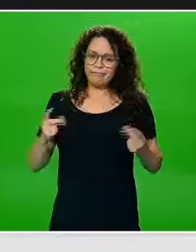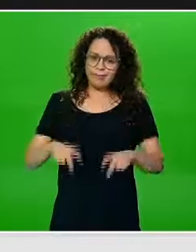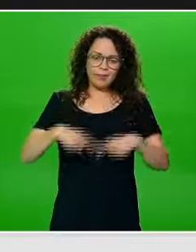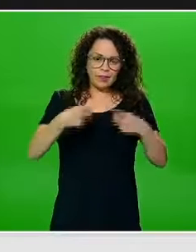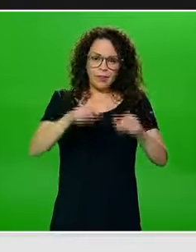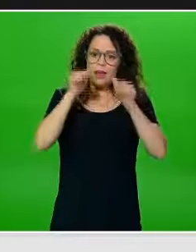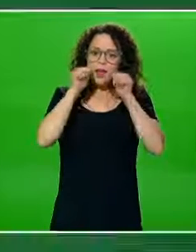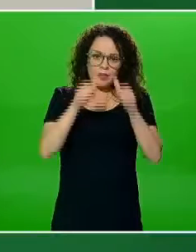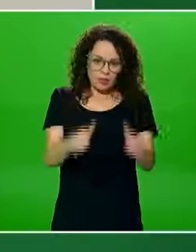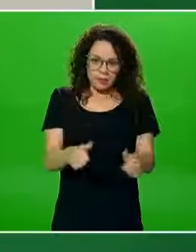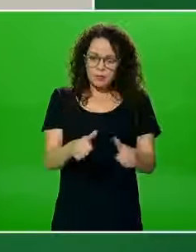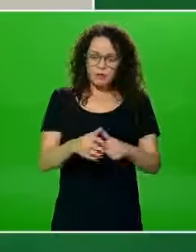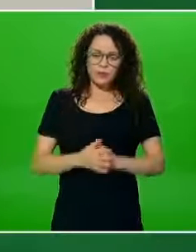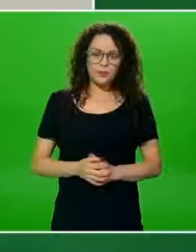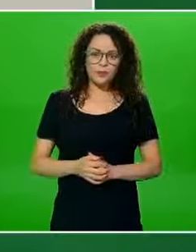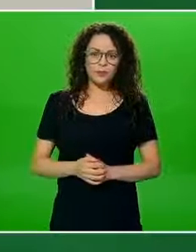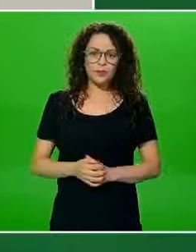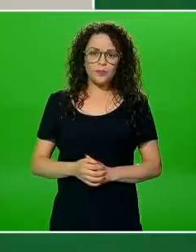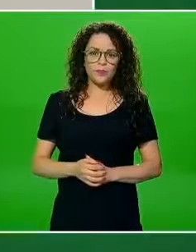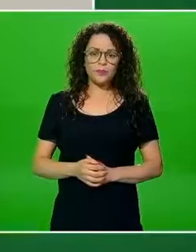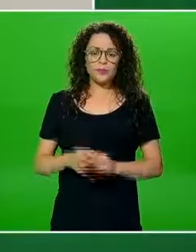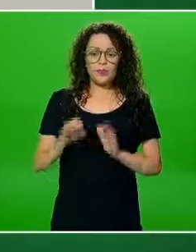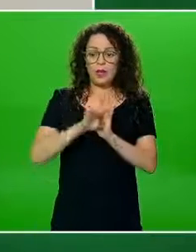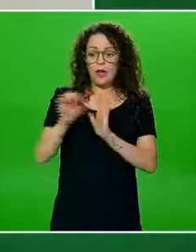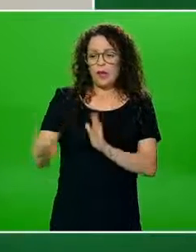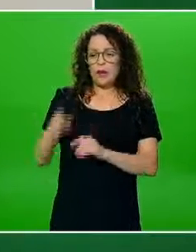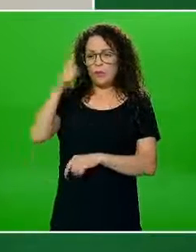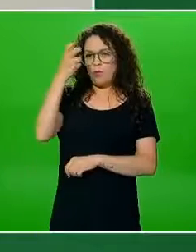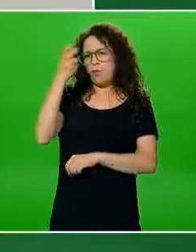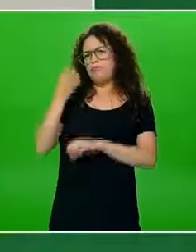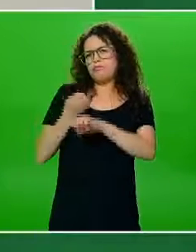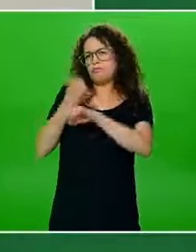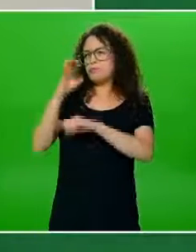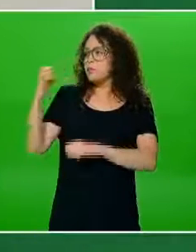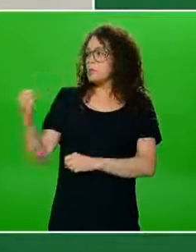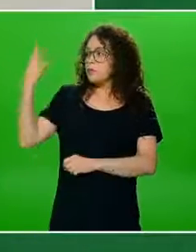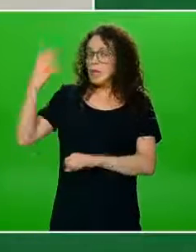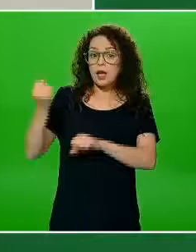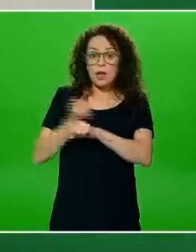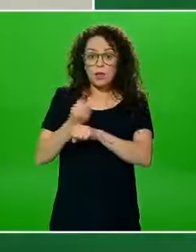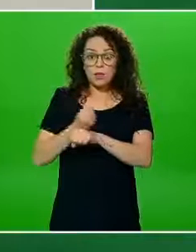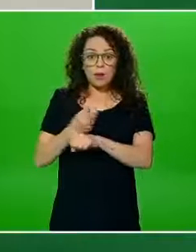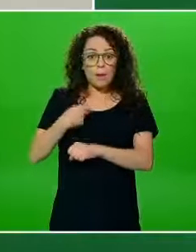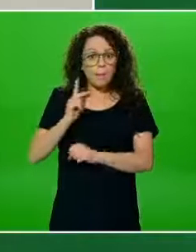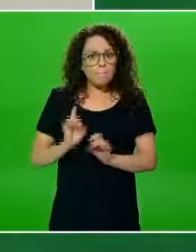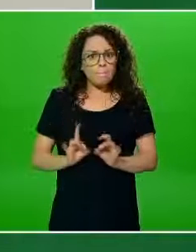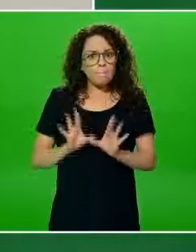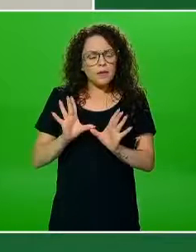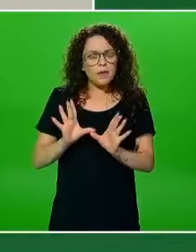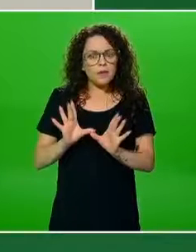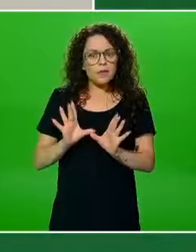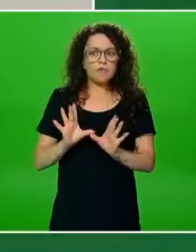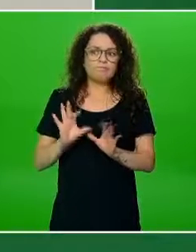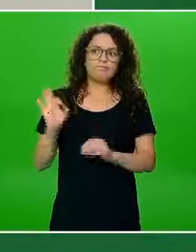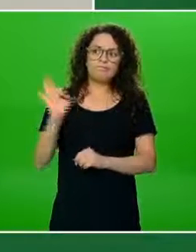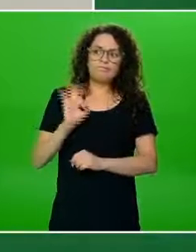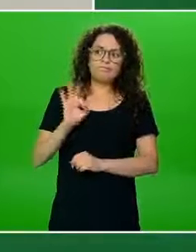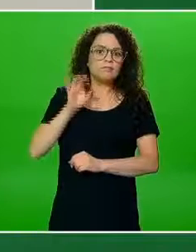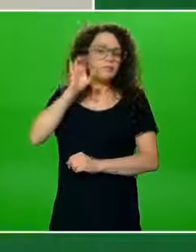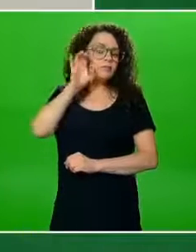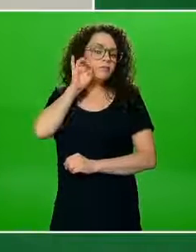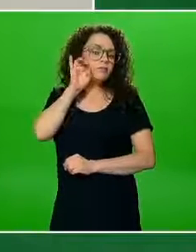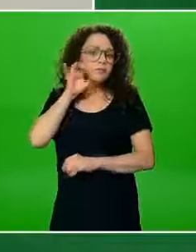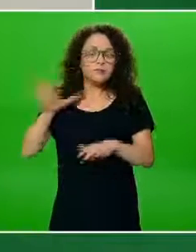la entidad, después de haber estado en verde o en amarillo por alguna condición, regresa a un nivel superior, es decir, regresa a un